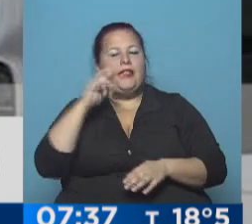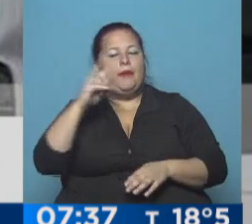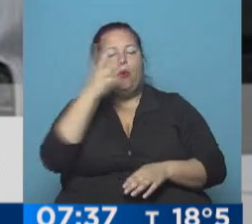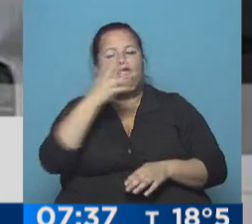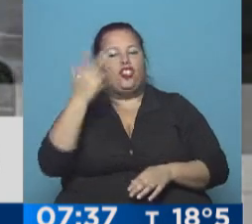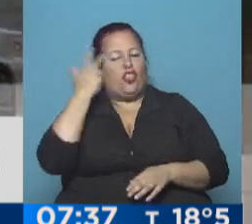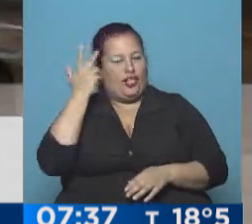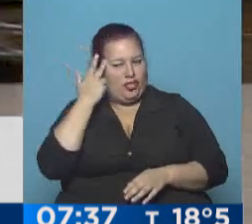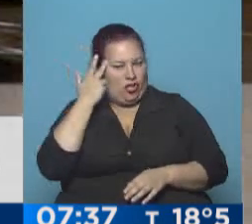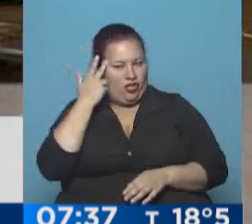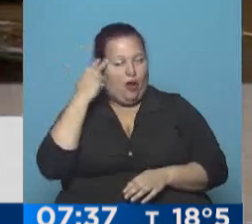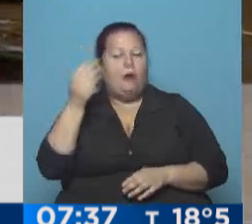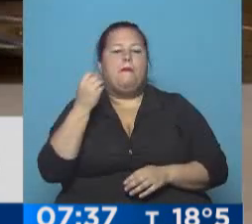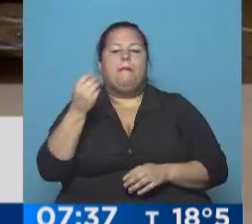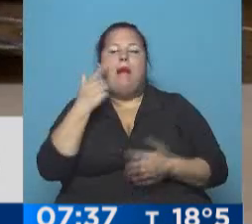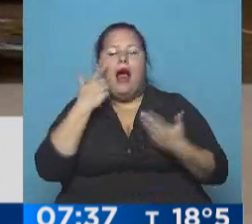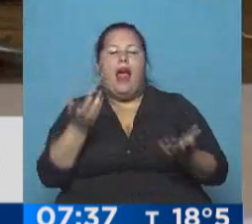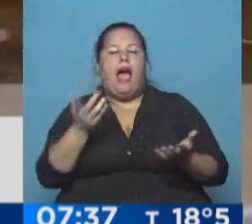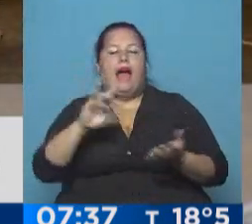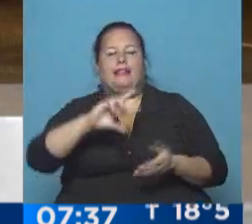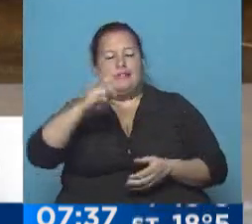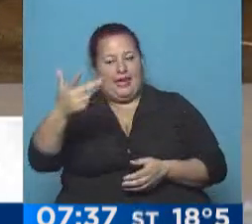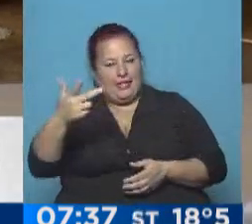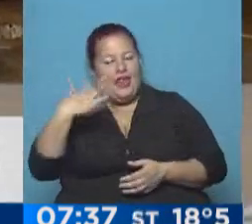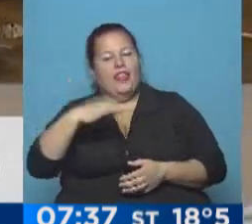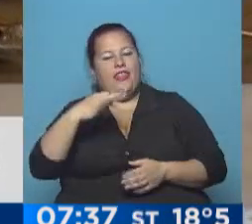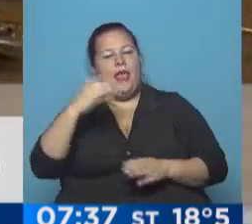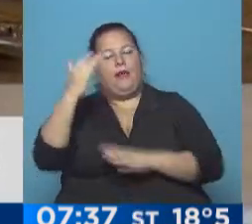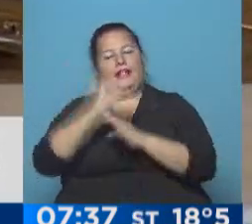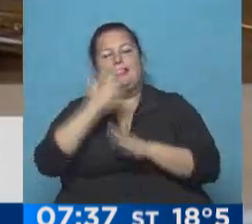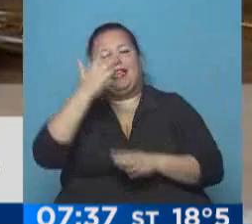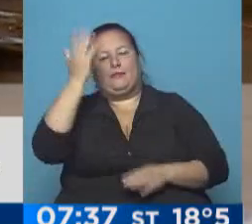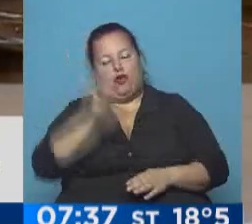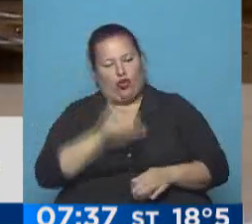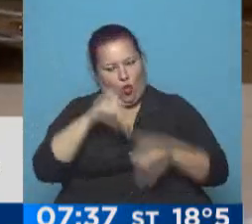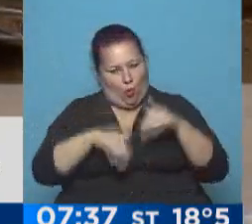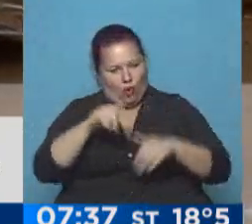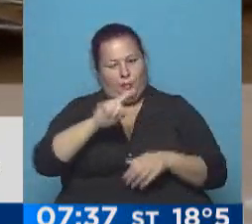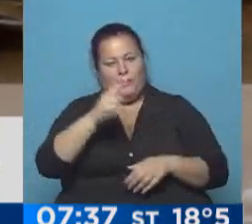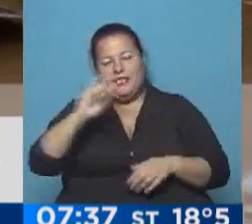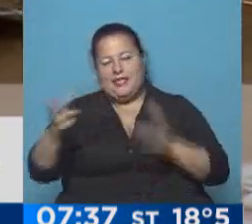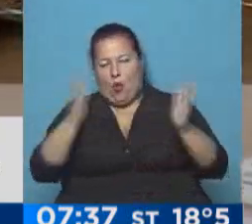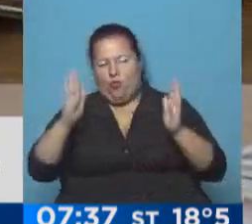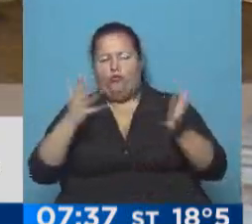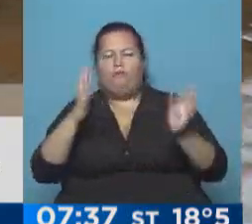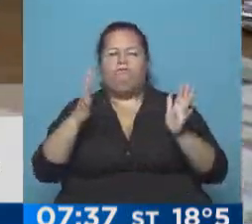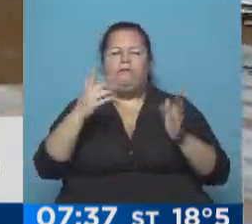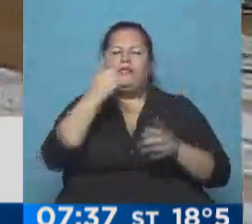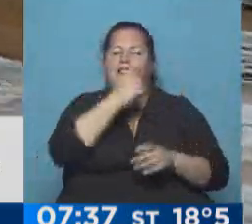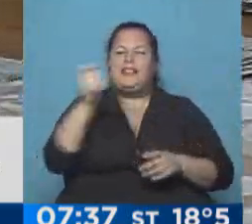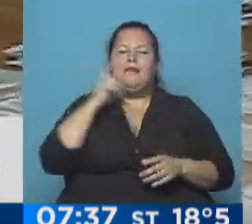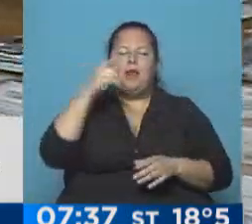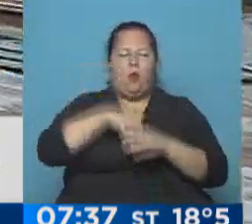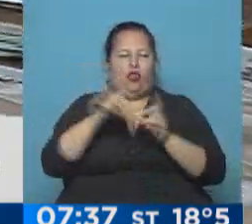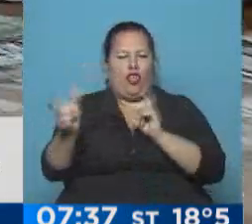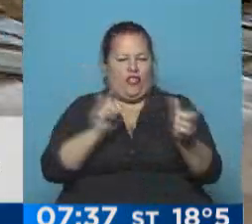38,418 para encontrar el tercer lugar hay que descender ya el 3% de los votos entre el primero y el segundo hubo más de 100,000